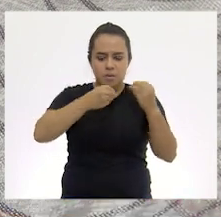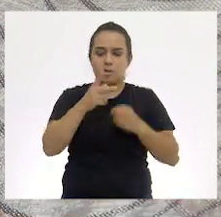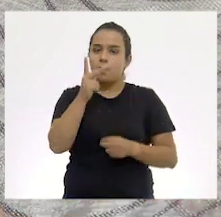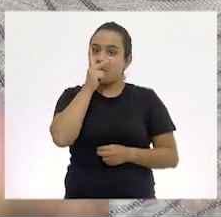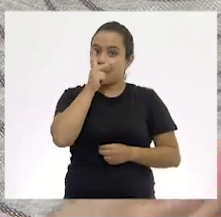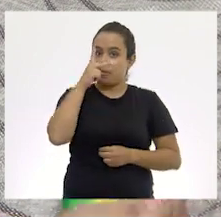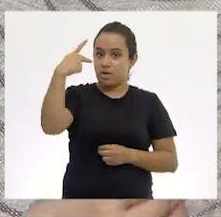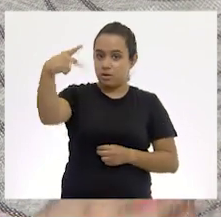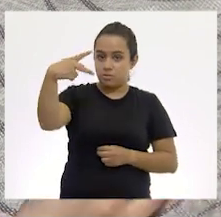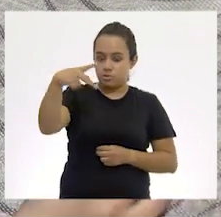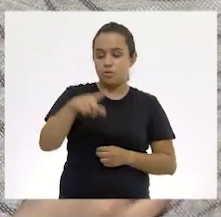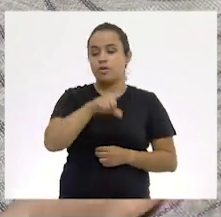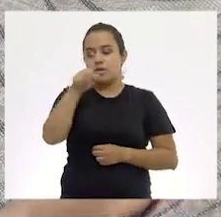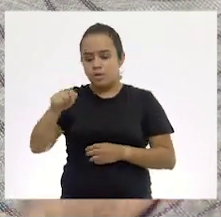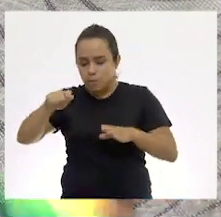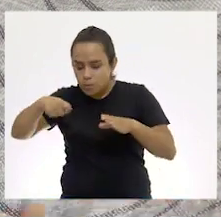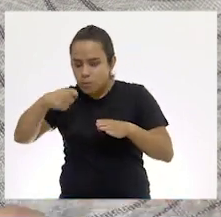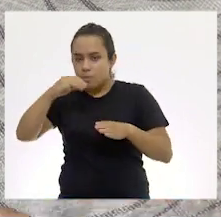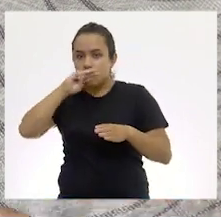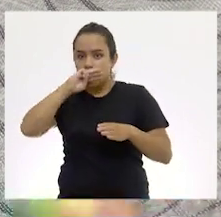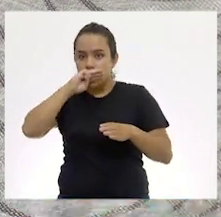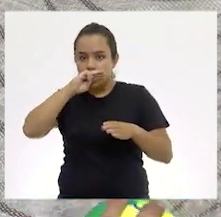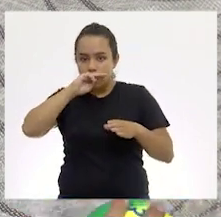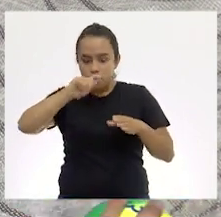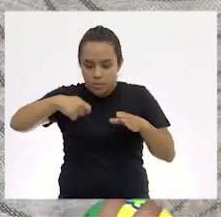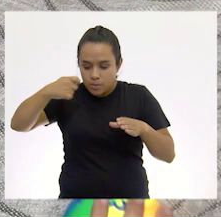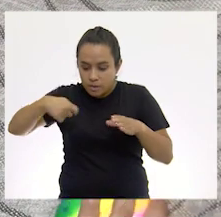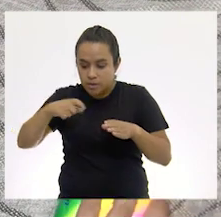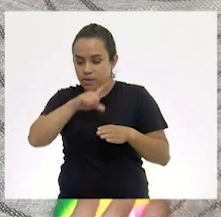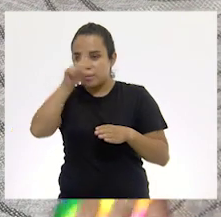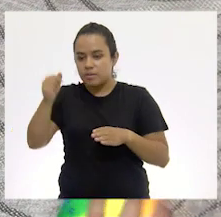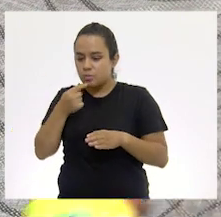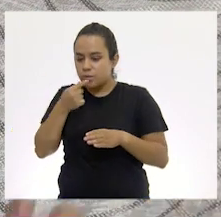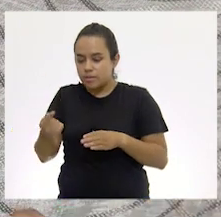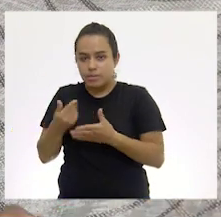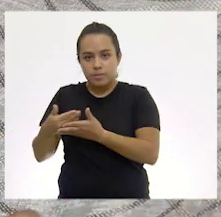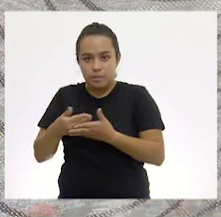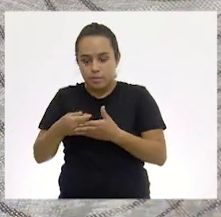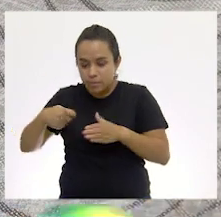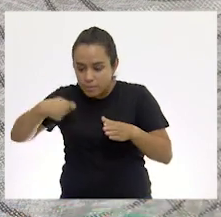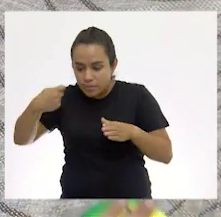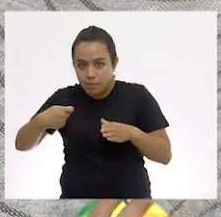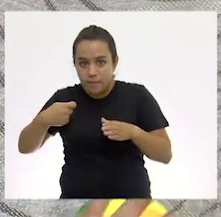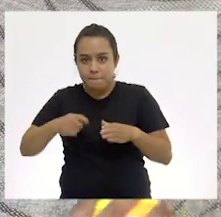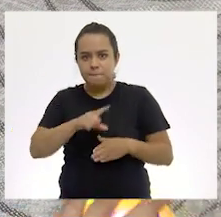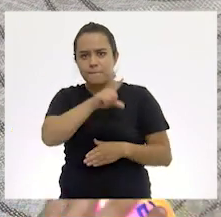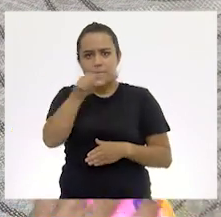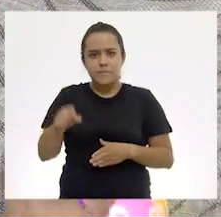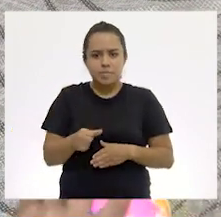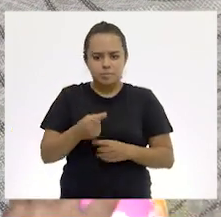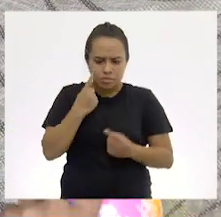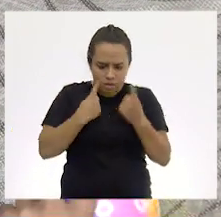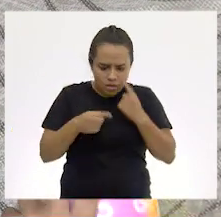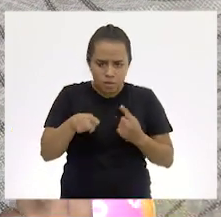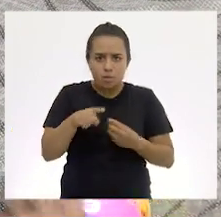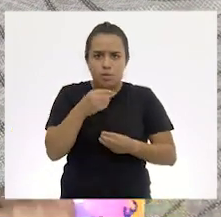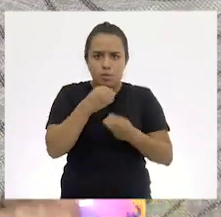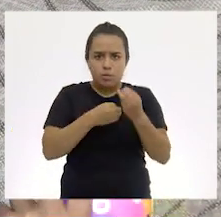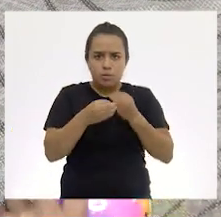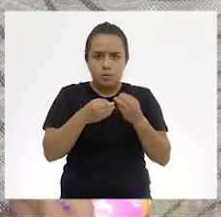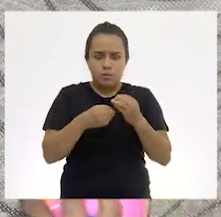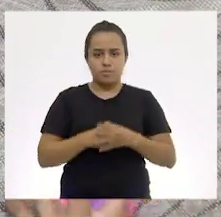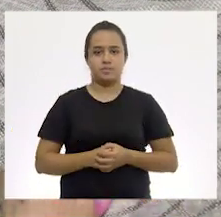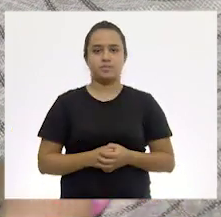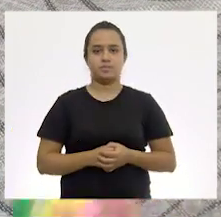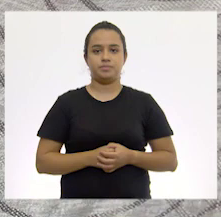papá o de la mamá, se la comió todo de bebé, entonces lloró por él en su comida.